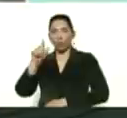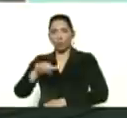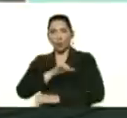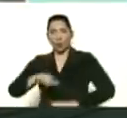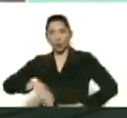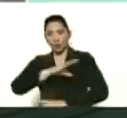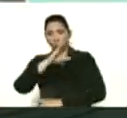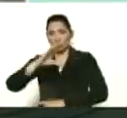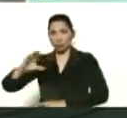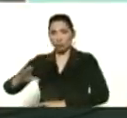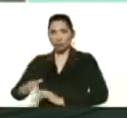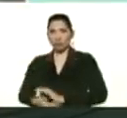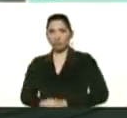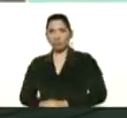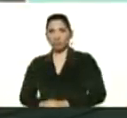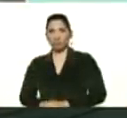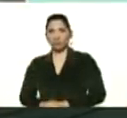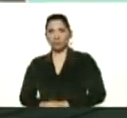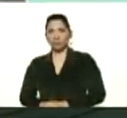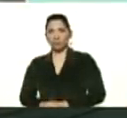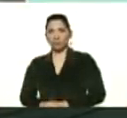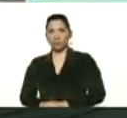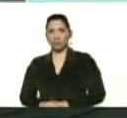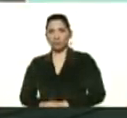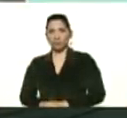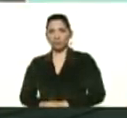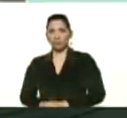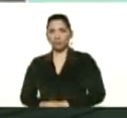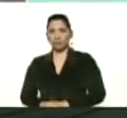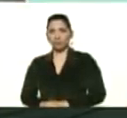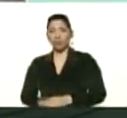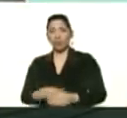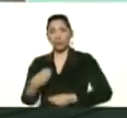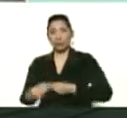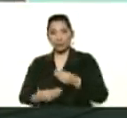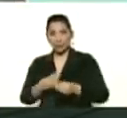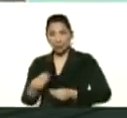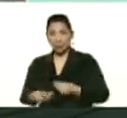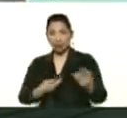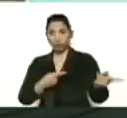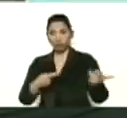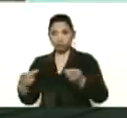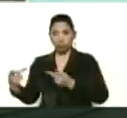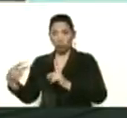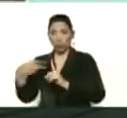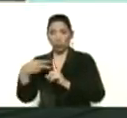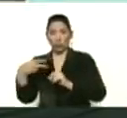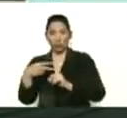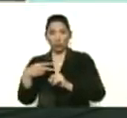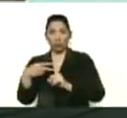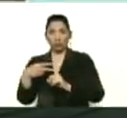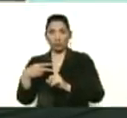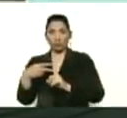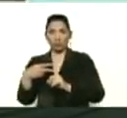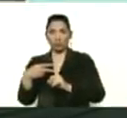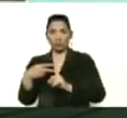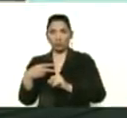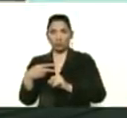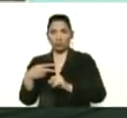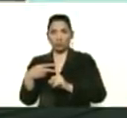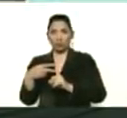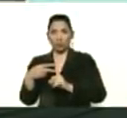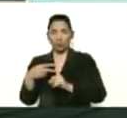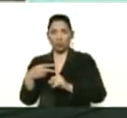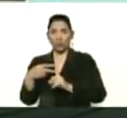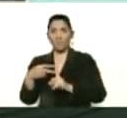Costera de Pedro González. Hicieron una recepción en el Hotel Dynasty de Margarita el